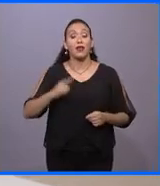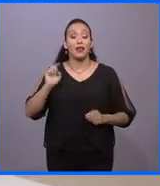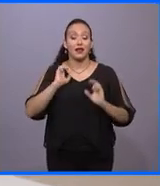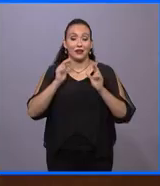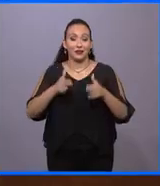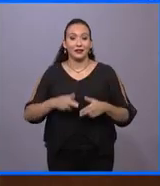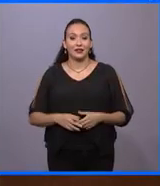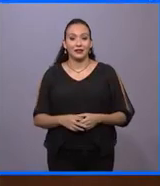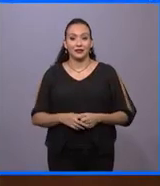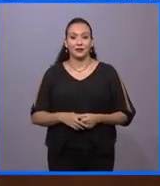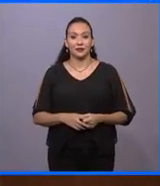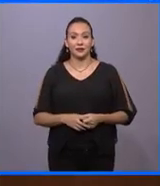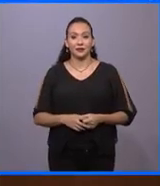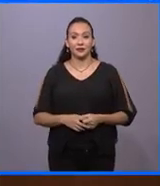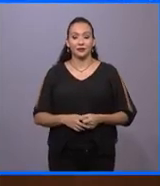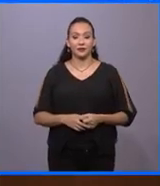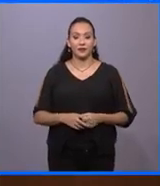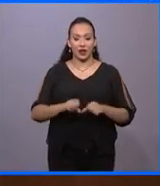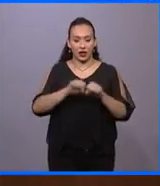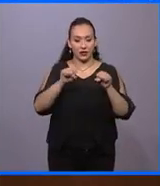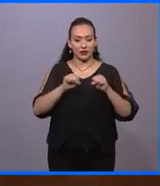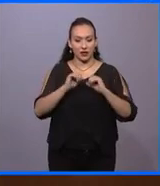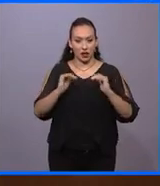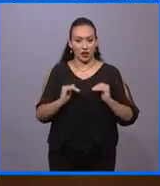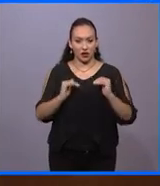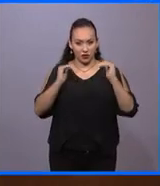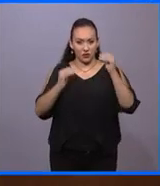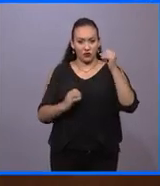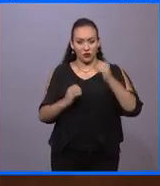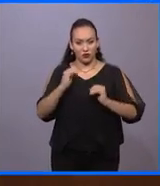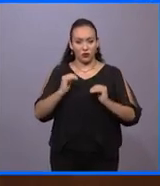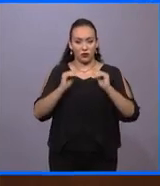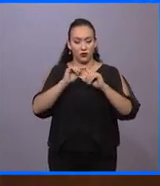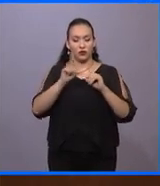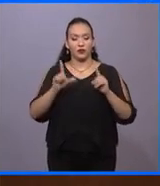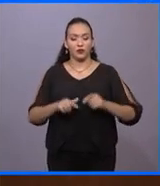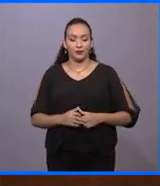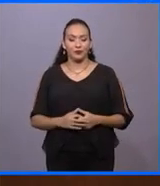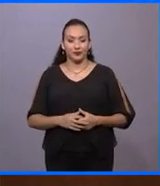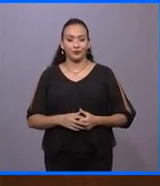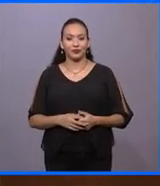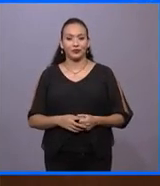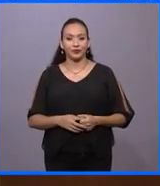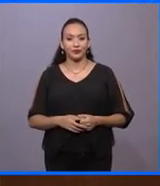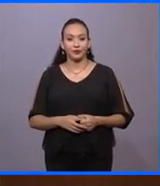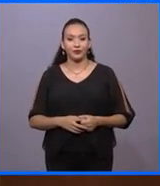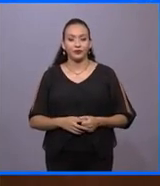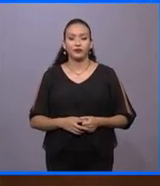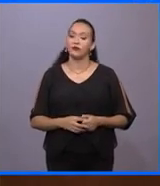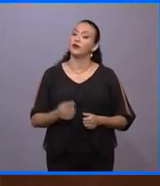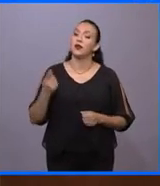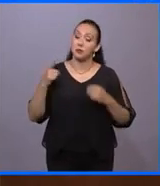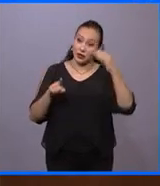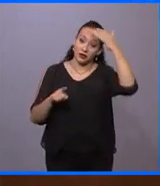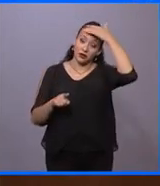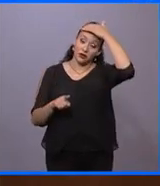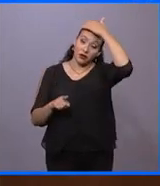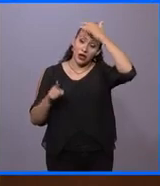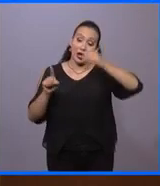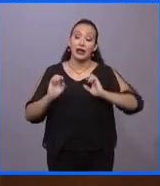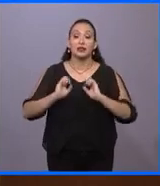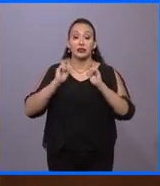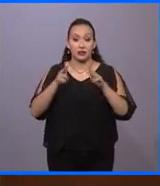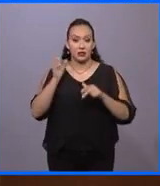Chiapas. La Sala Superior del Tribunal Electoral del Poder Judicial de la Federación ordenó al Congreso de